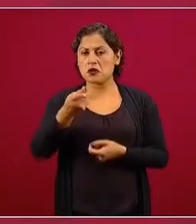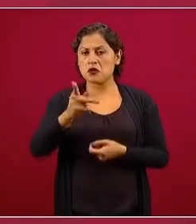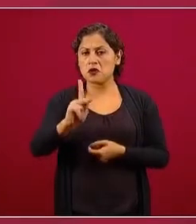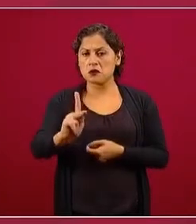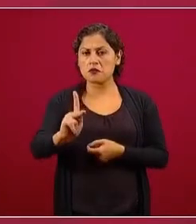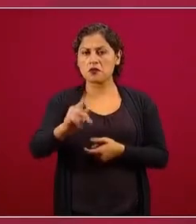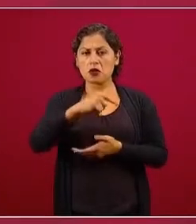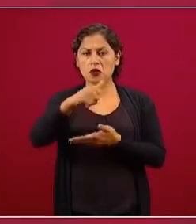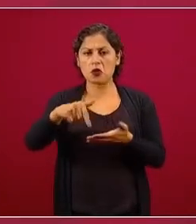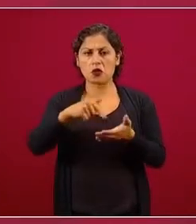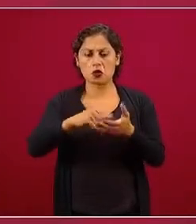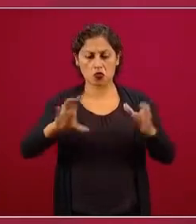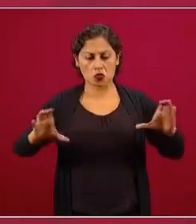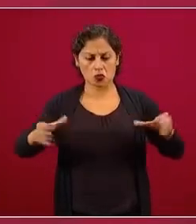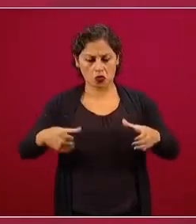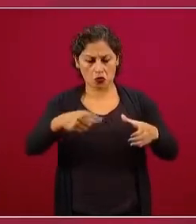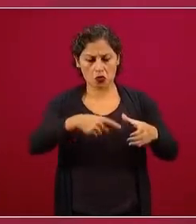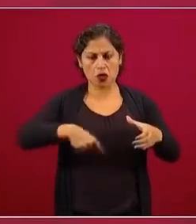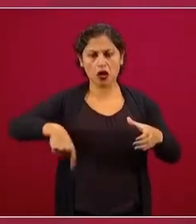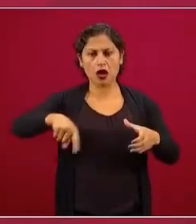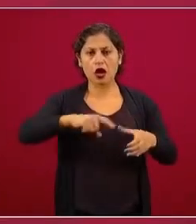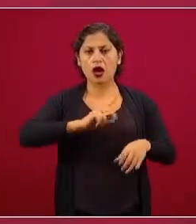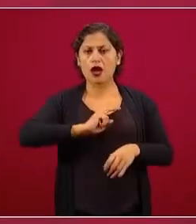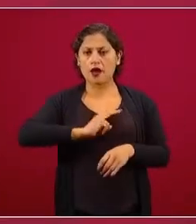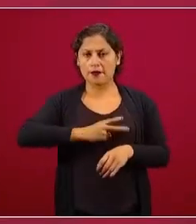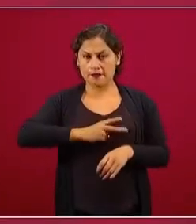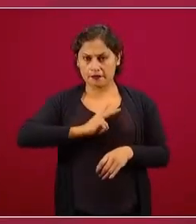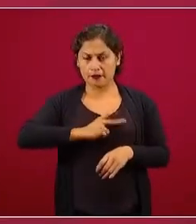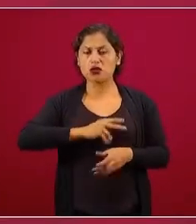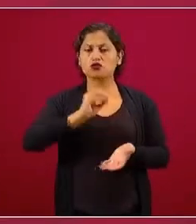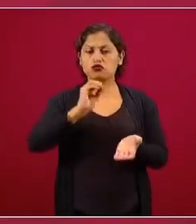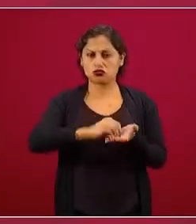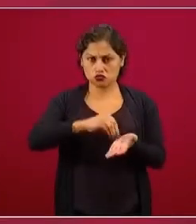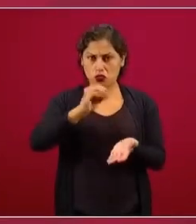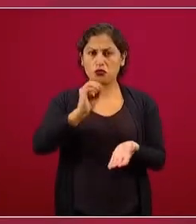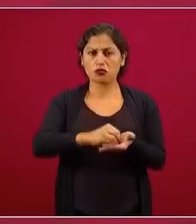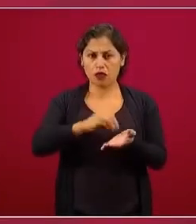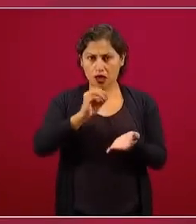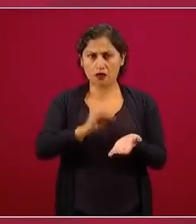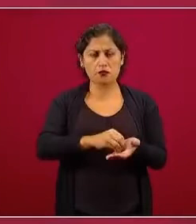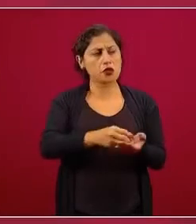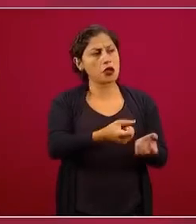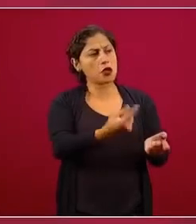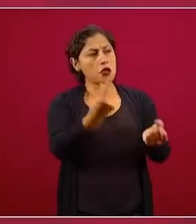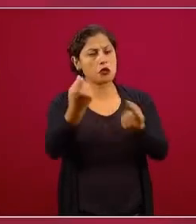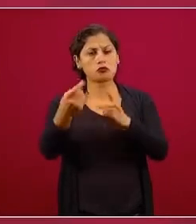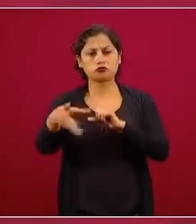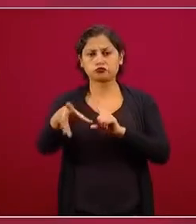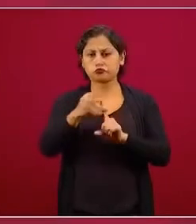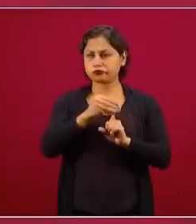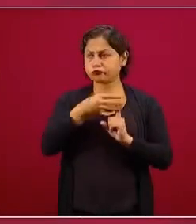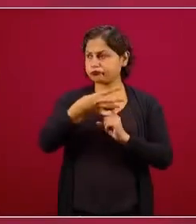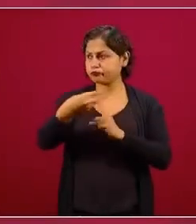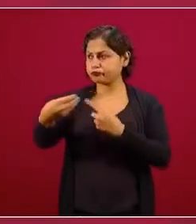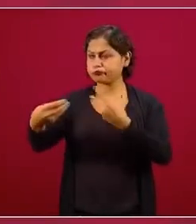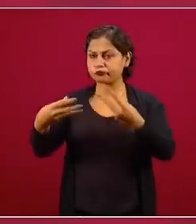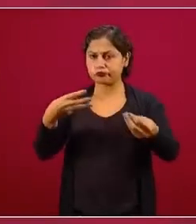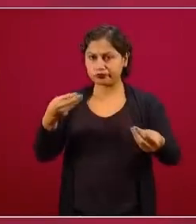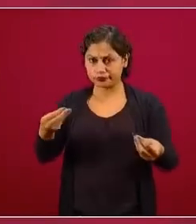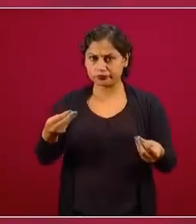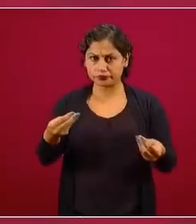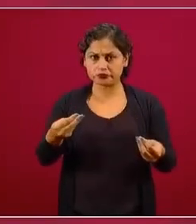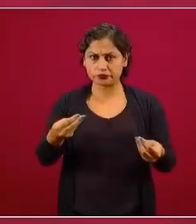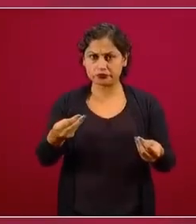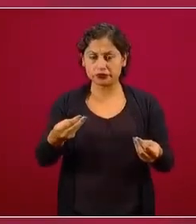en una región, en una localidad en donde el virus todavía está circulando de manera comunitaria, ¿sí? Si se expone